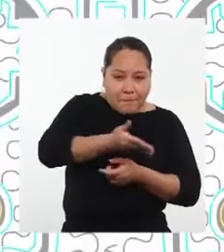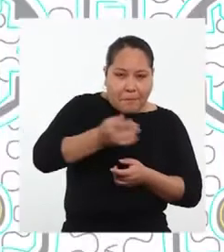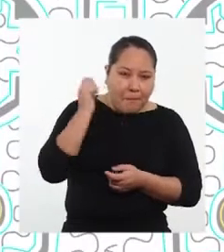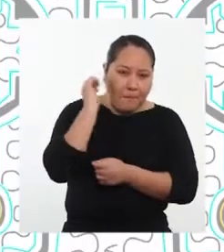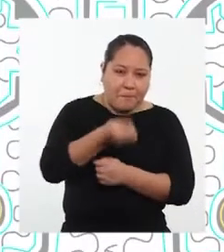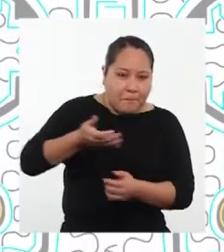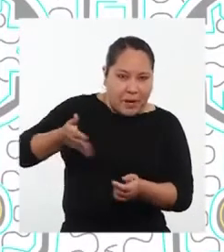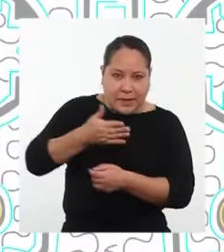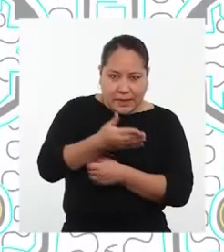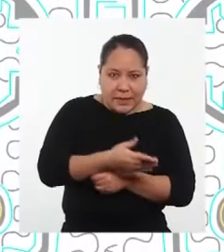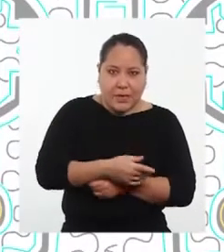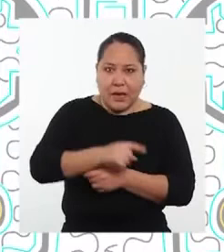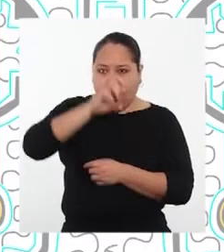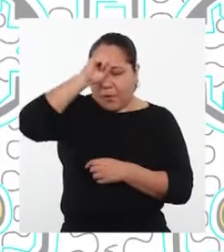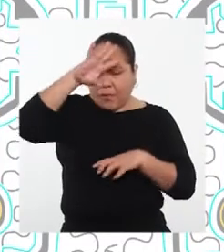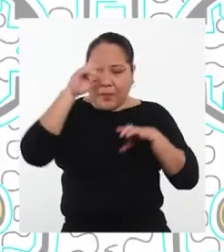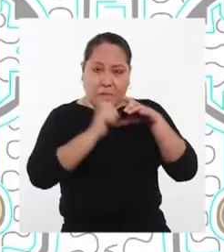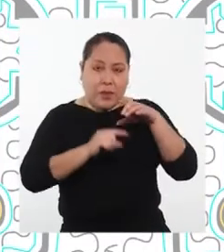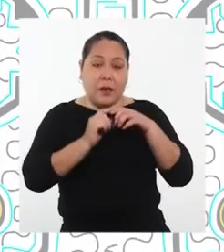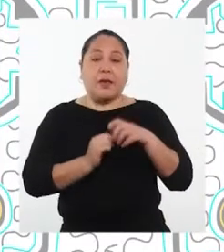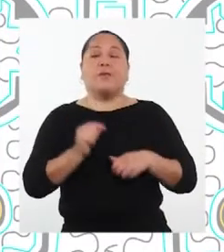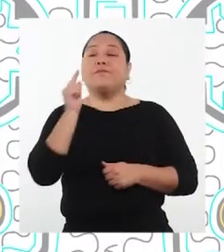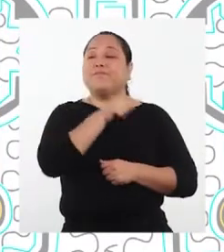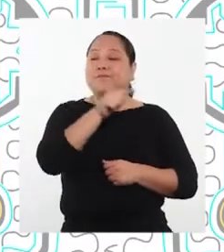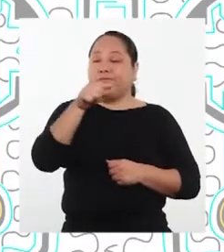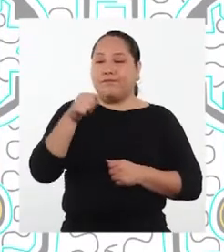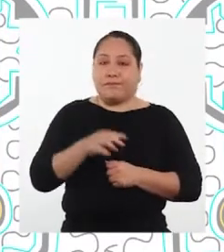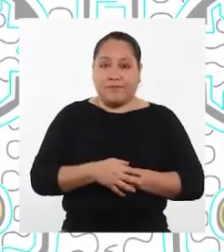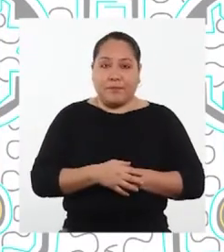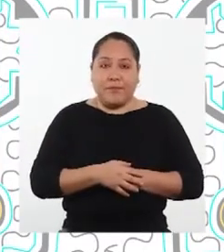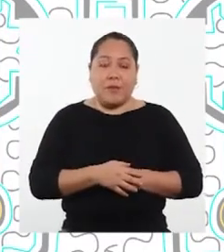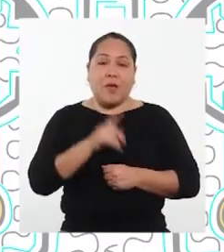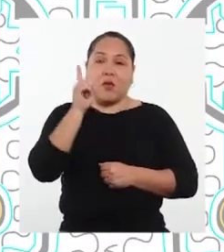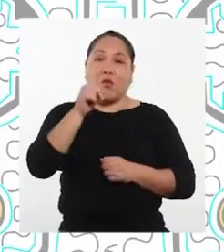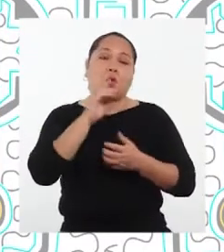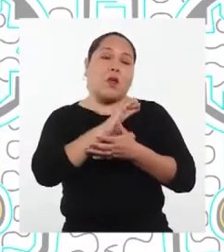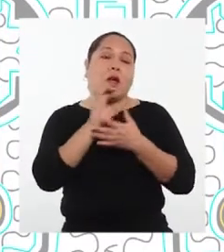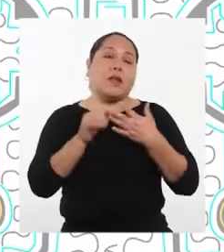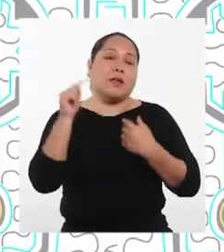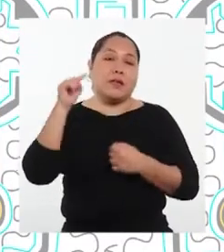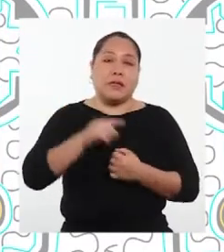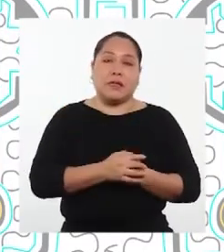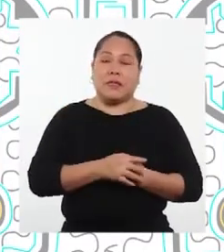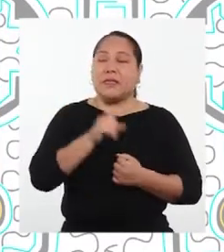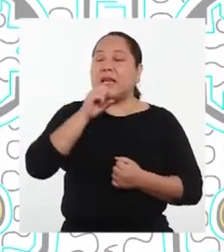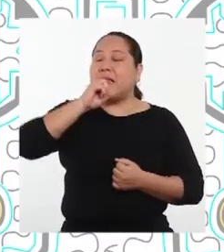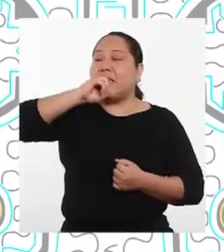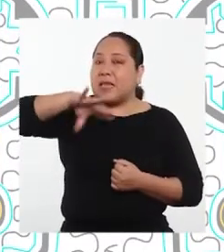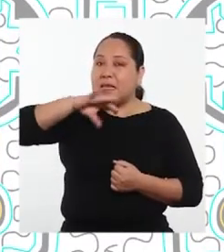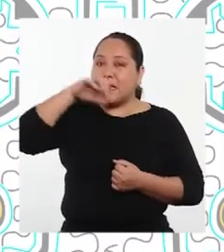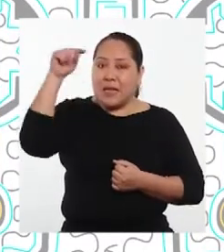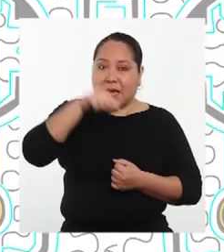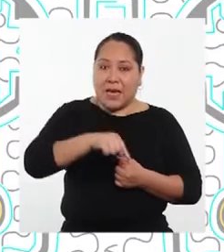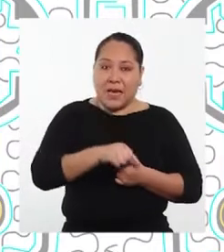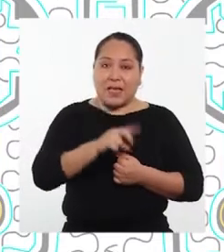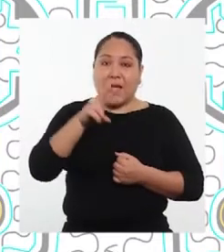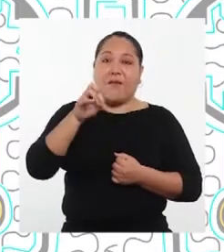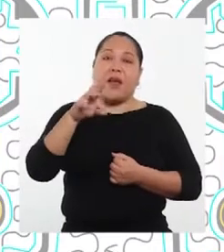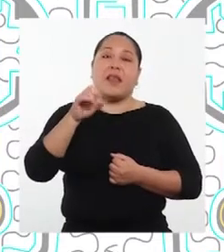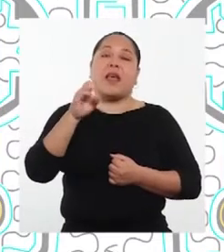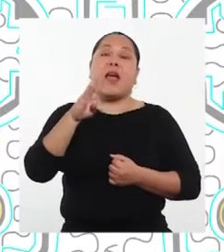En este caso, los valores que adopta la variable hacen referencia a una cualidad de esta, por lo que se dice que esta variable